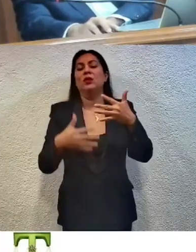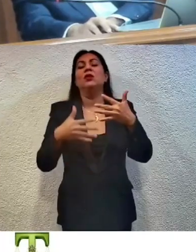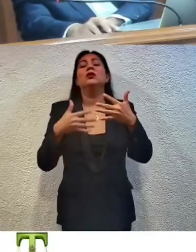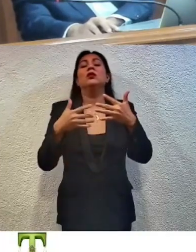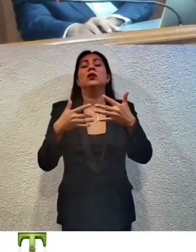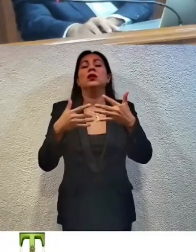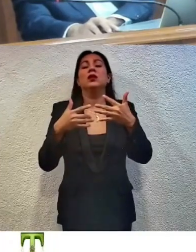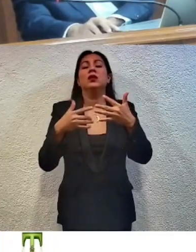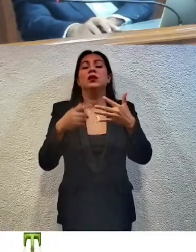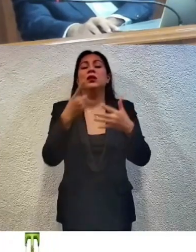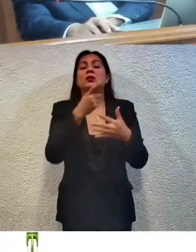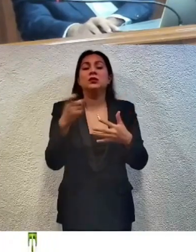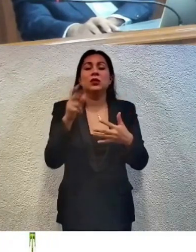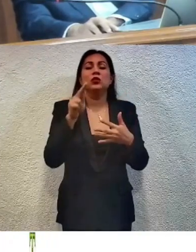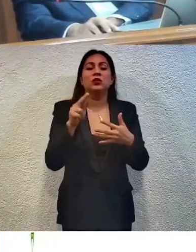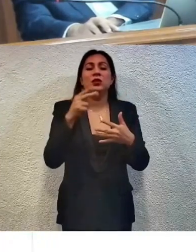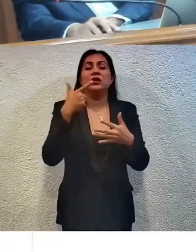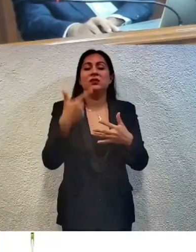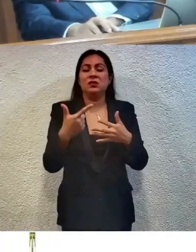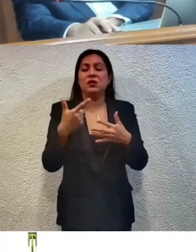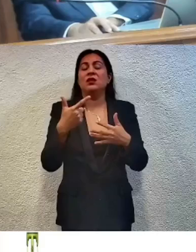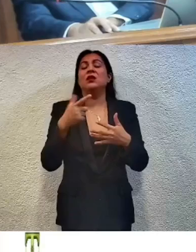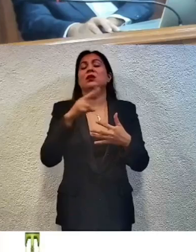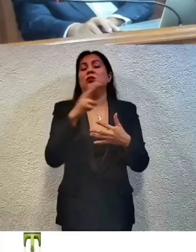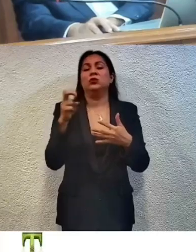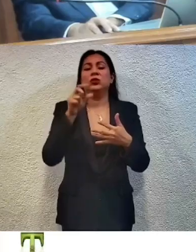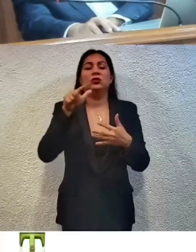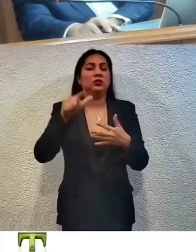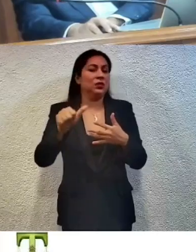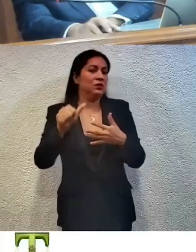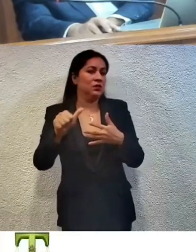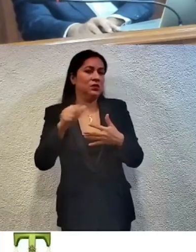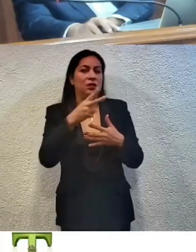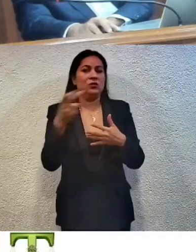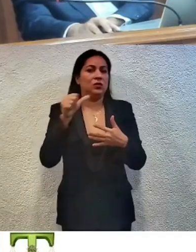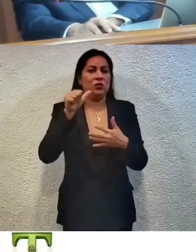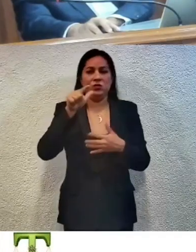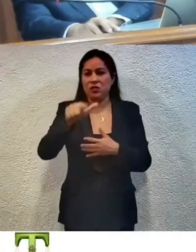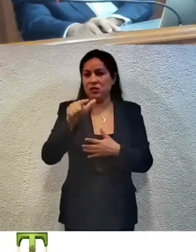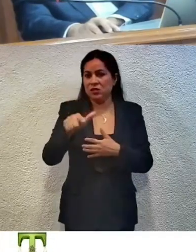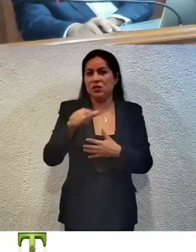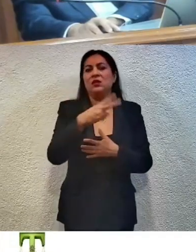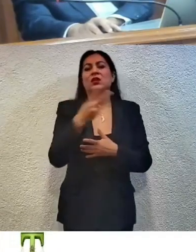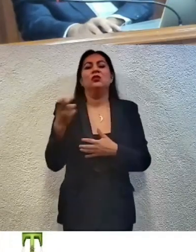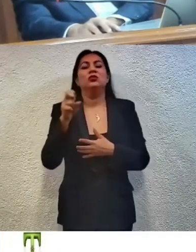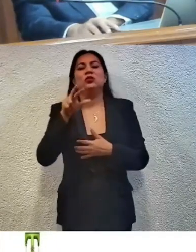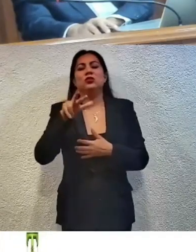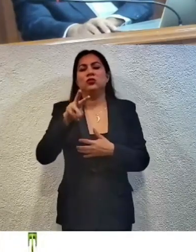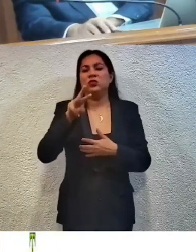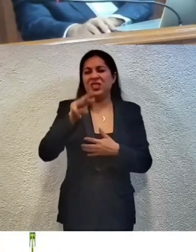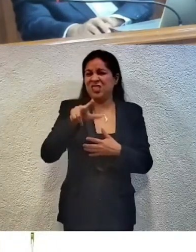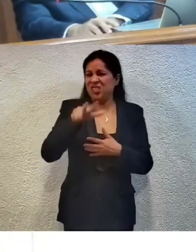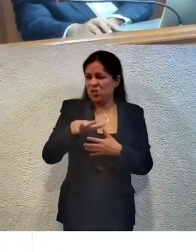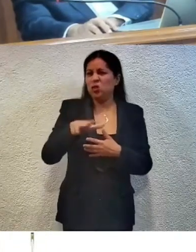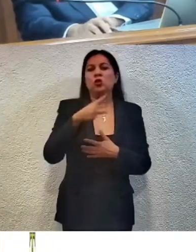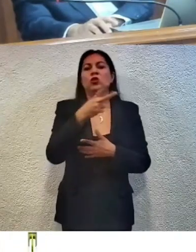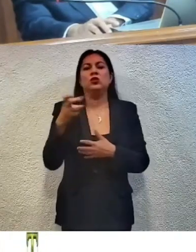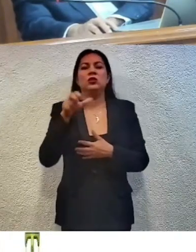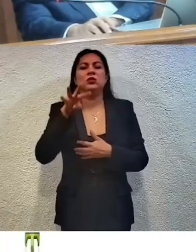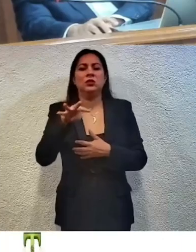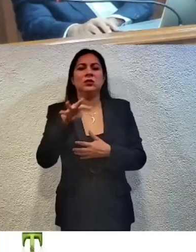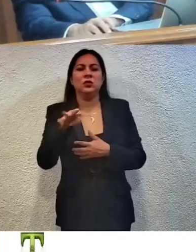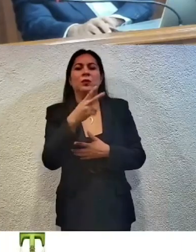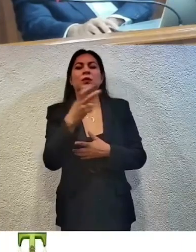ciudadanos 187, 216, 217, 218,